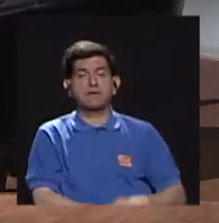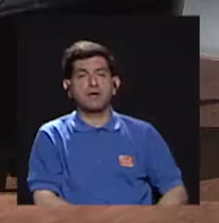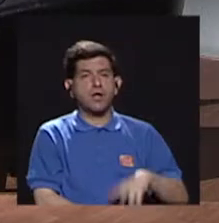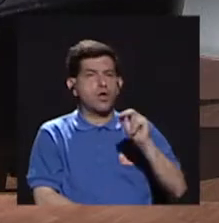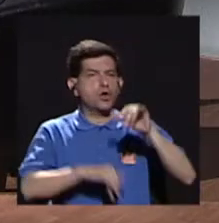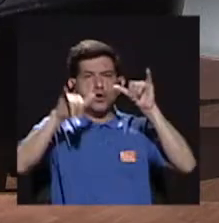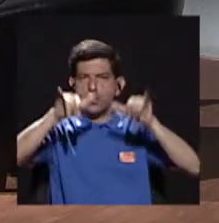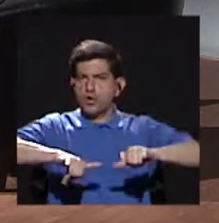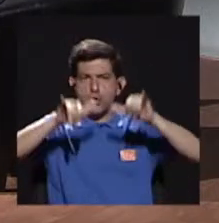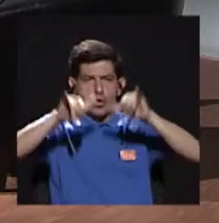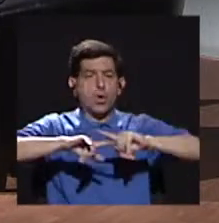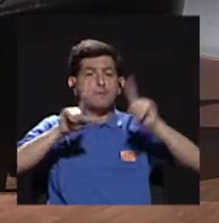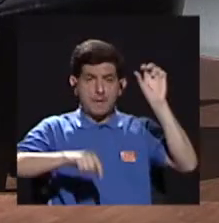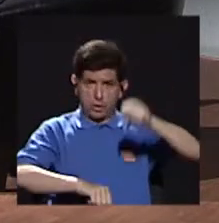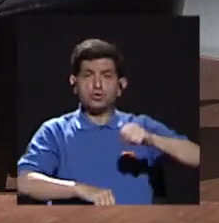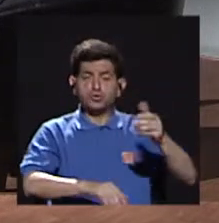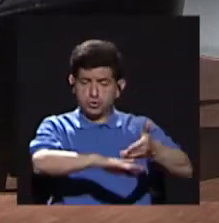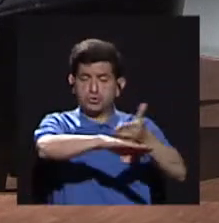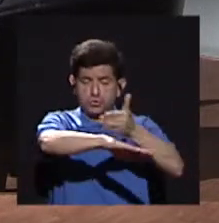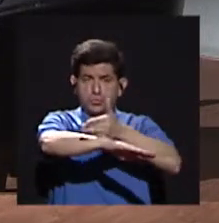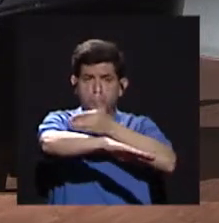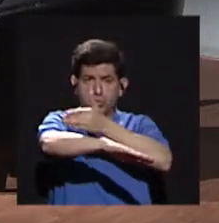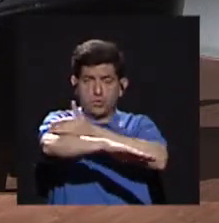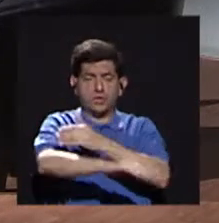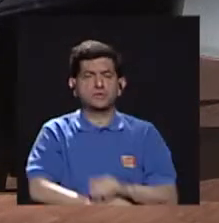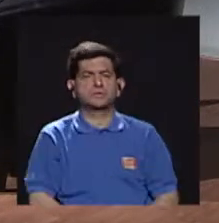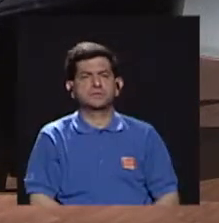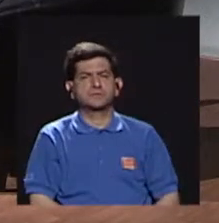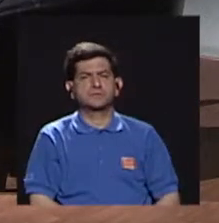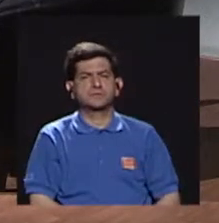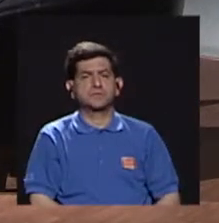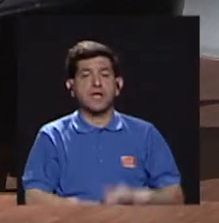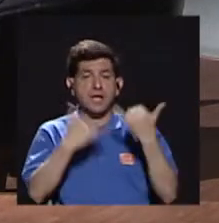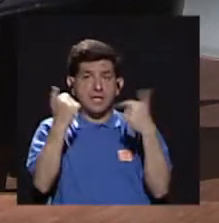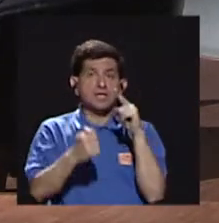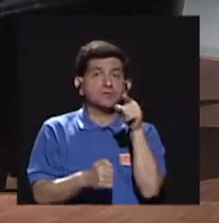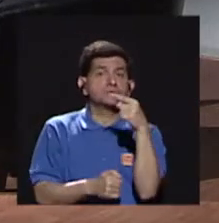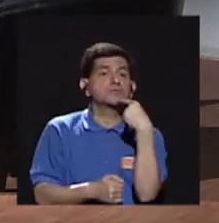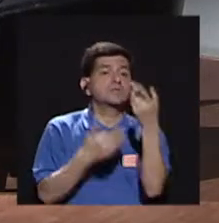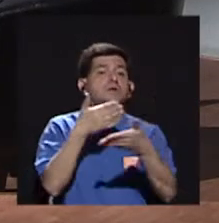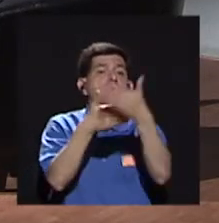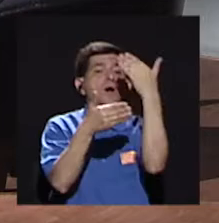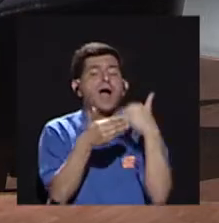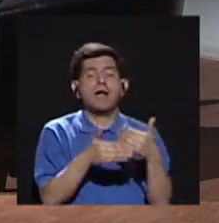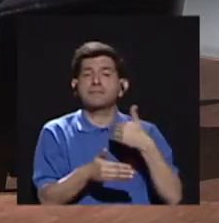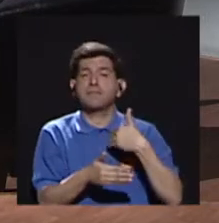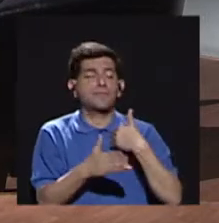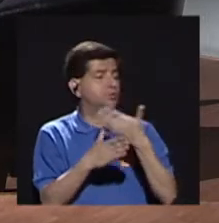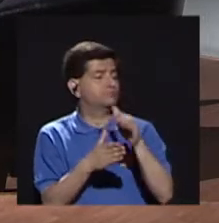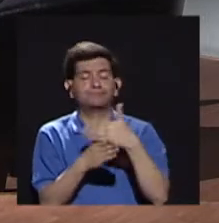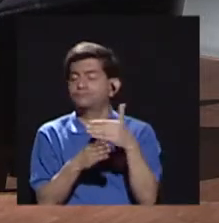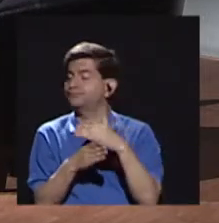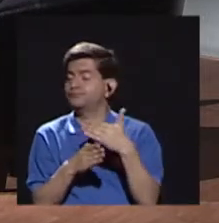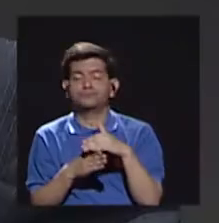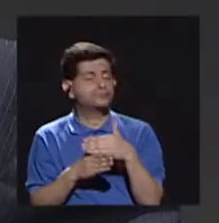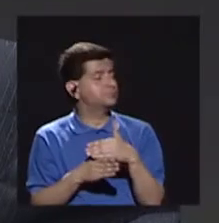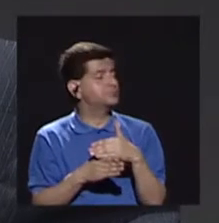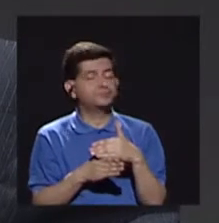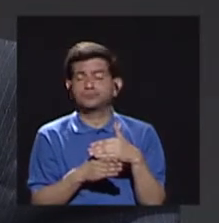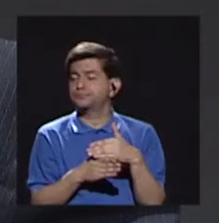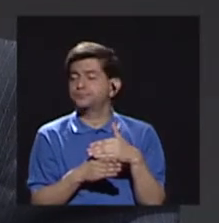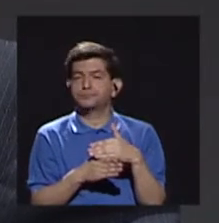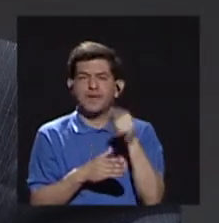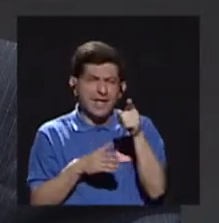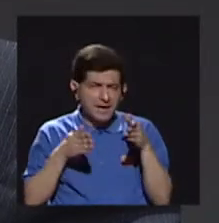permanente pero hubo crecimiento económico pero ya usted lo ha señalado no hubo distribución en